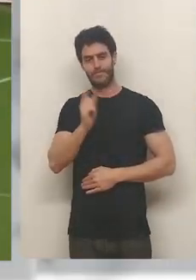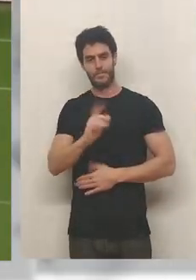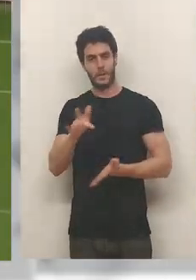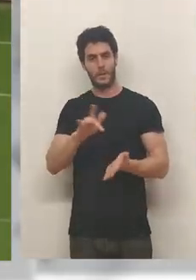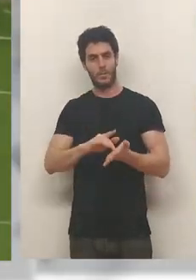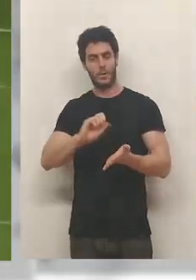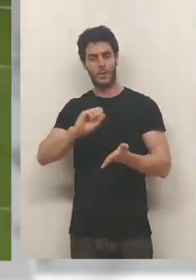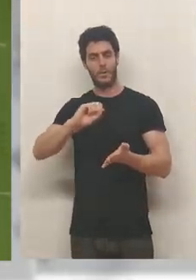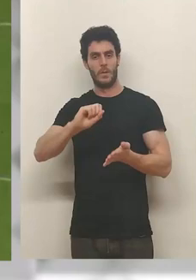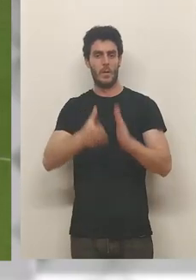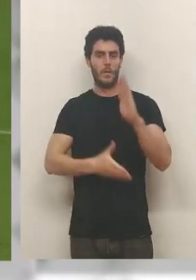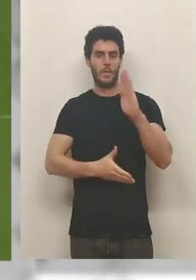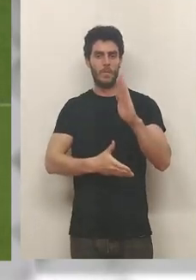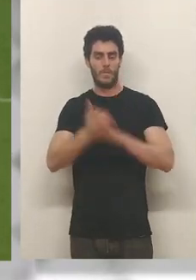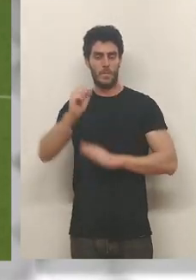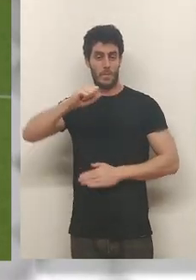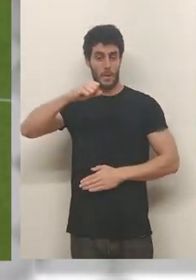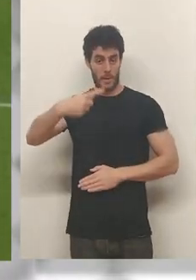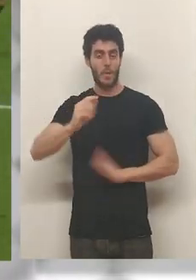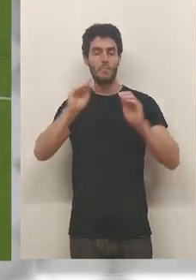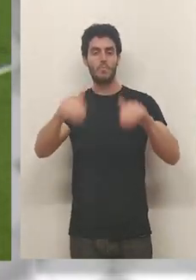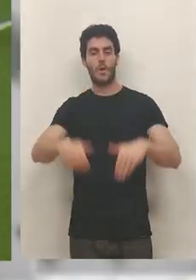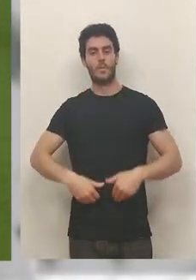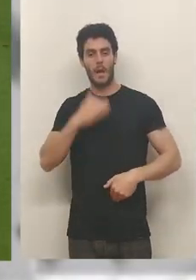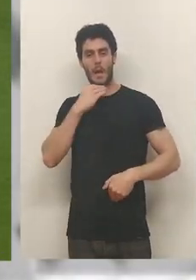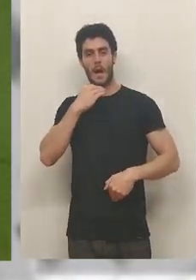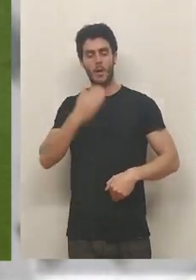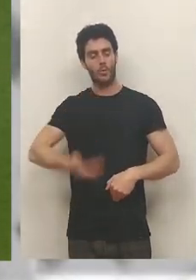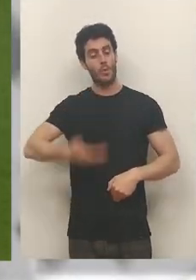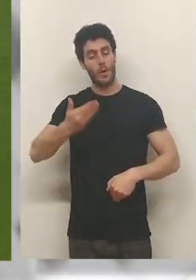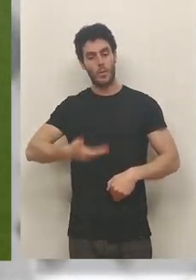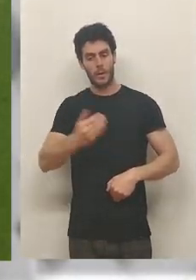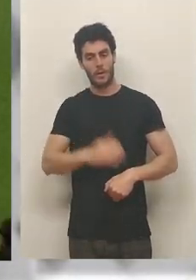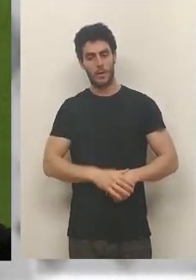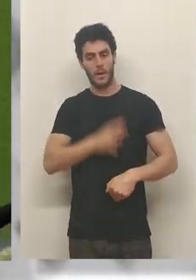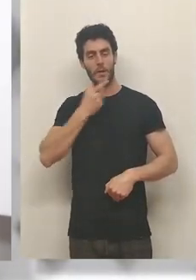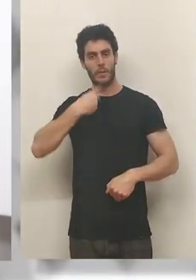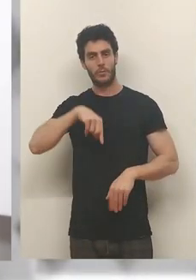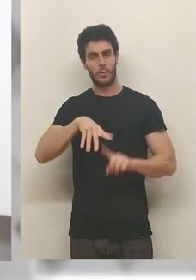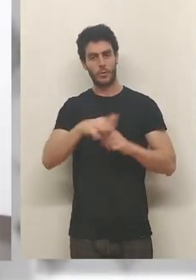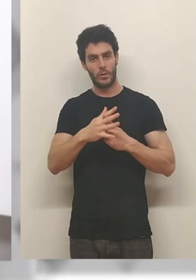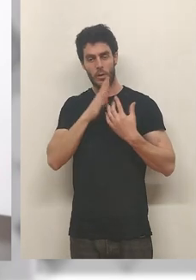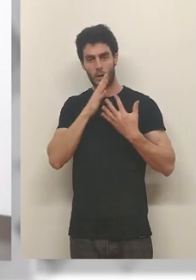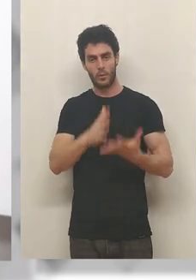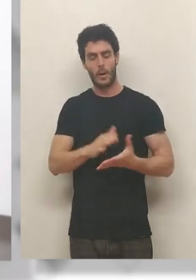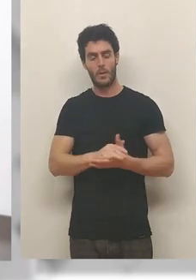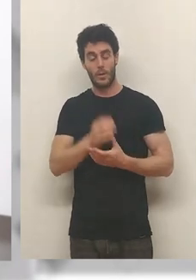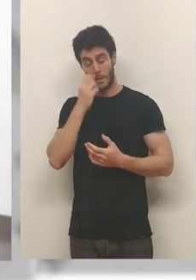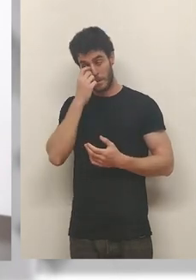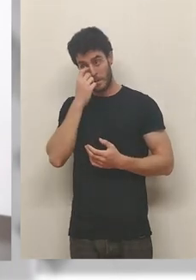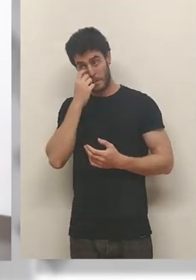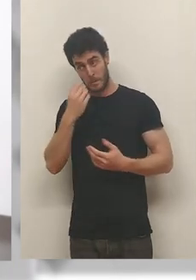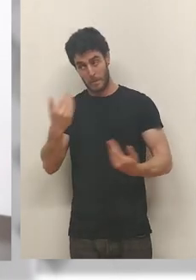afición y volver cuanto antes al tercer escalón del fútbol nacional es algo imprescindible. Ahora estamos en un momento